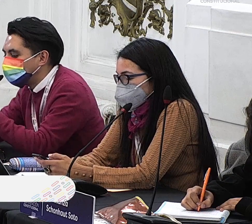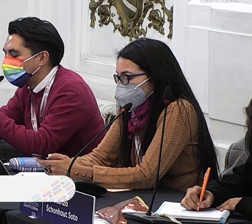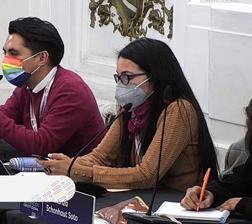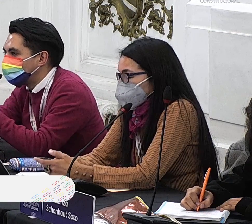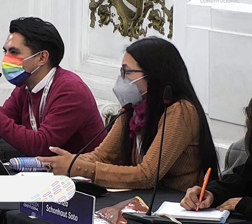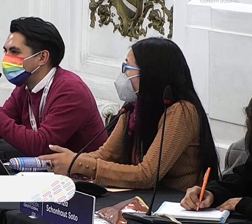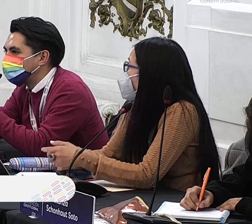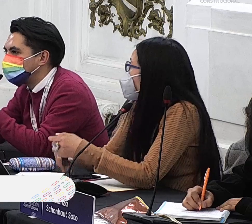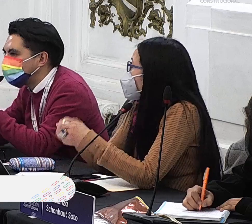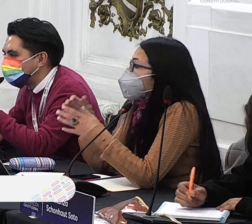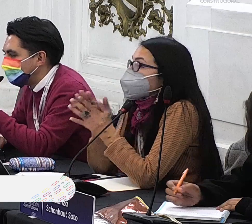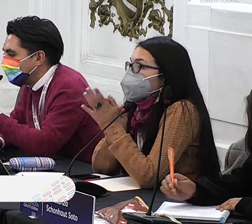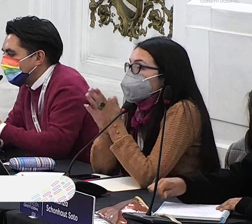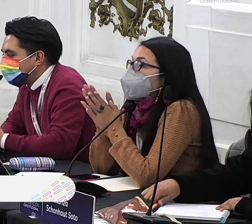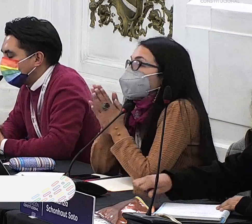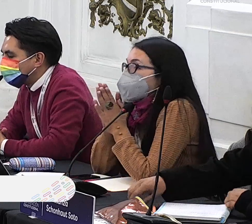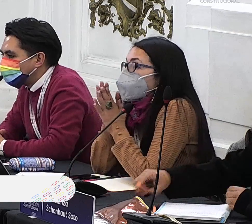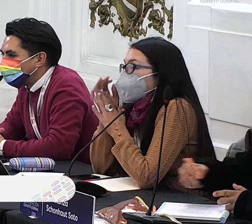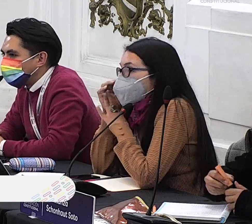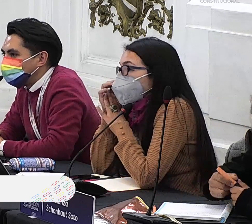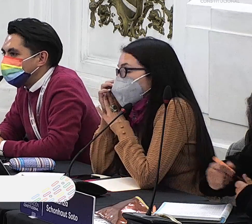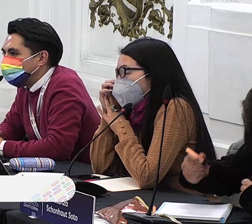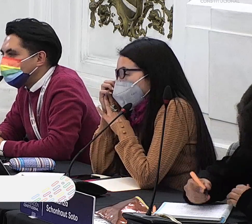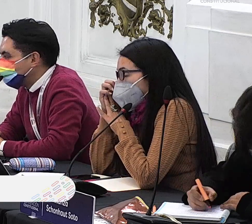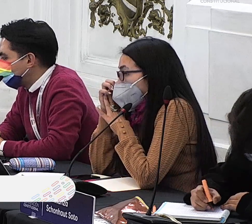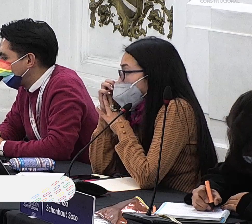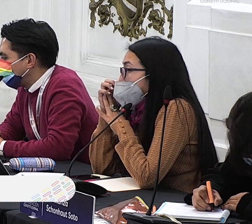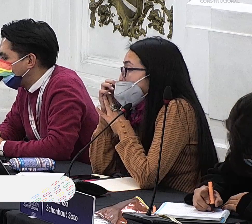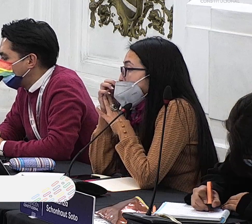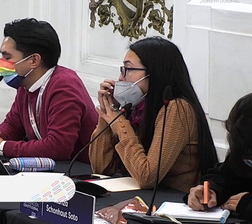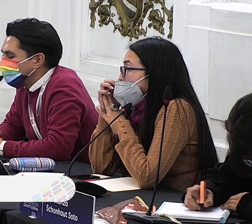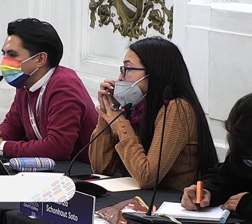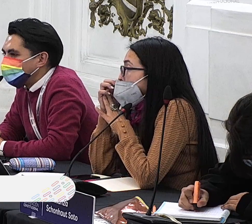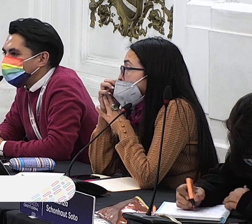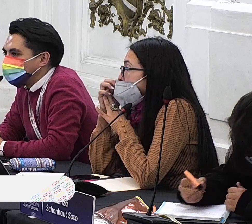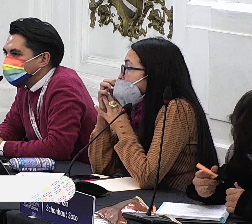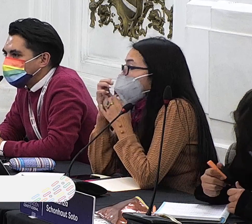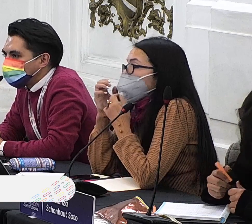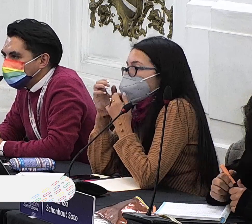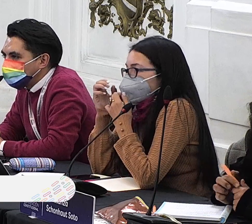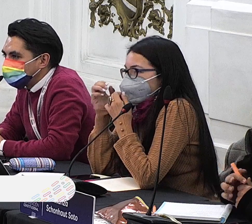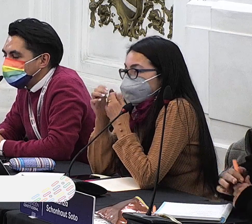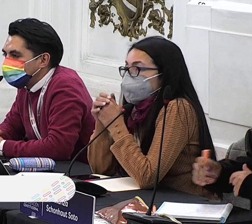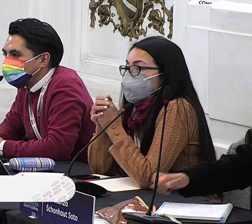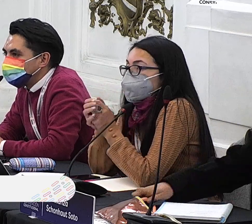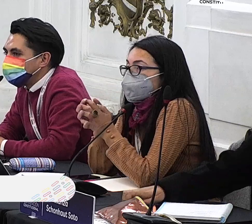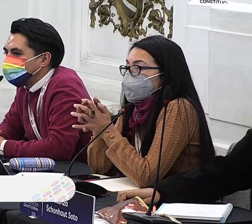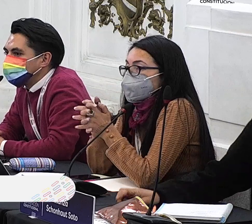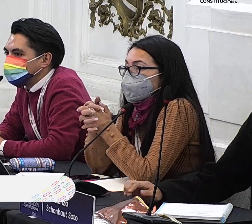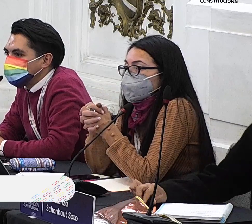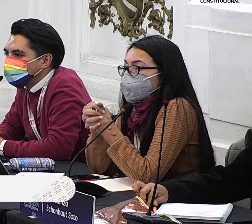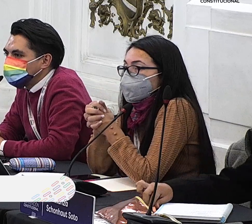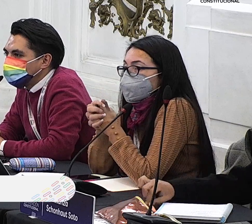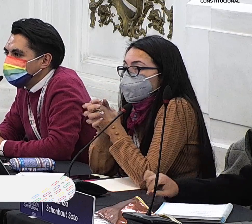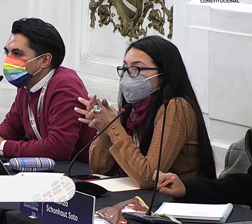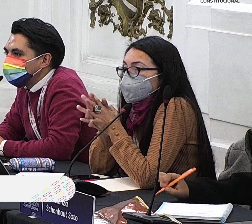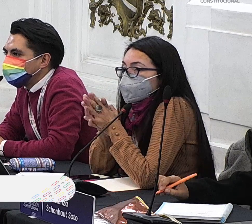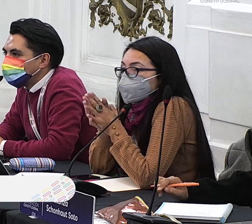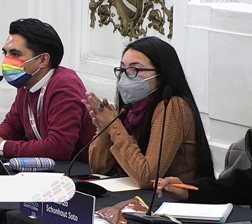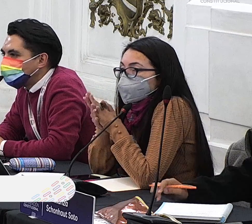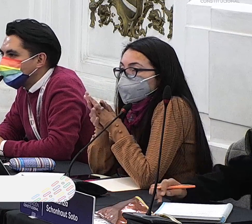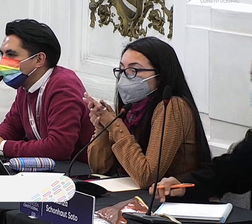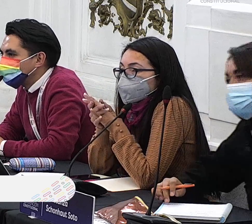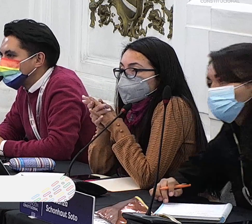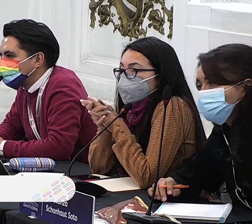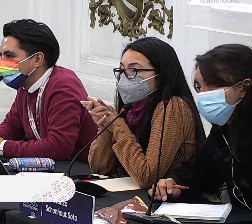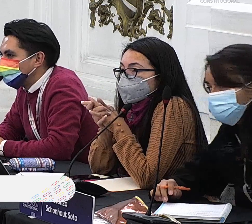que eso pueda operar y para garantizar que eso ocurra? Y además también la pregunta es para ustedes, si ustedes estarían